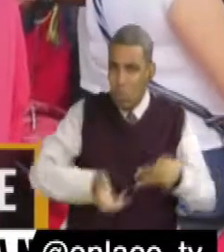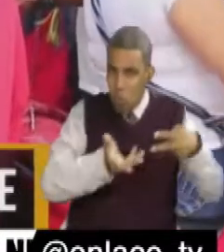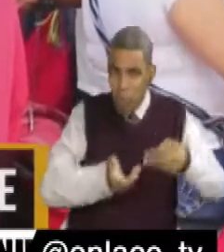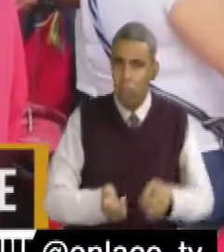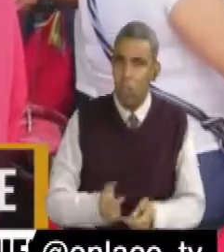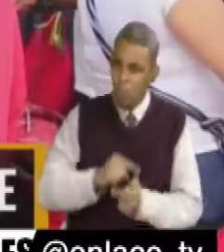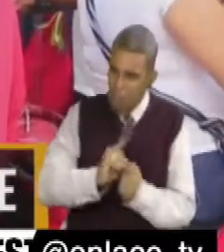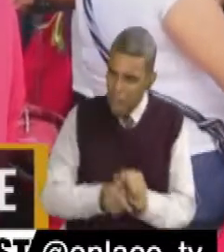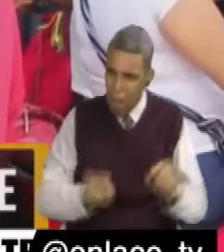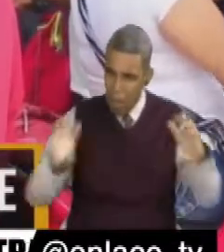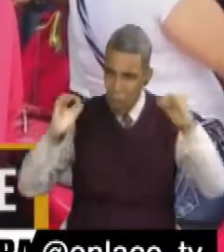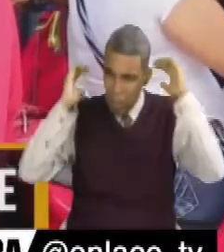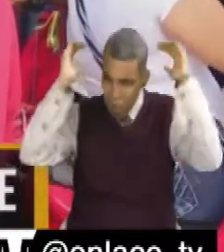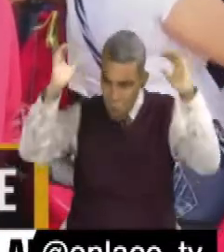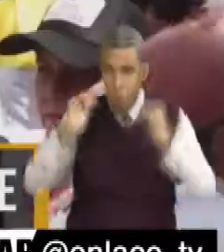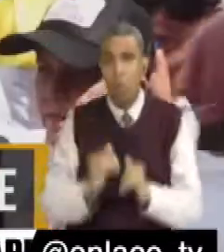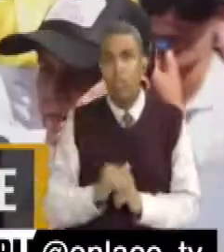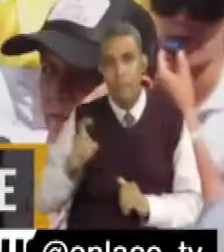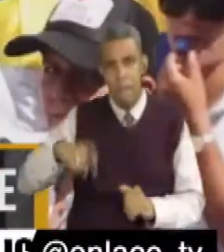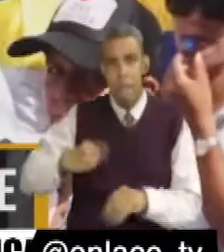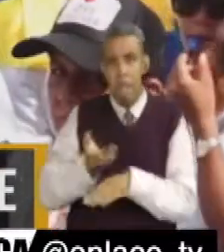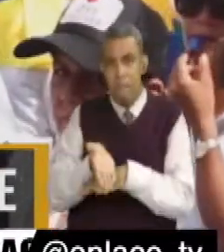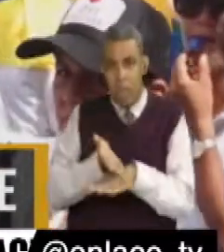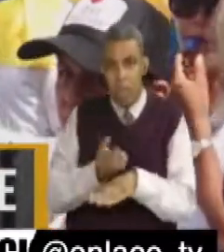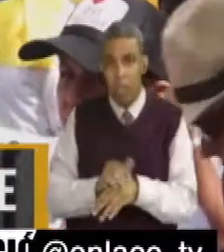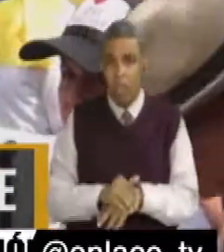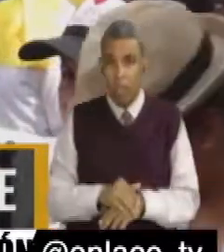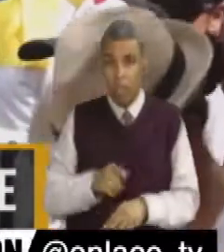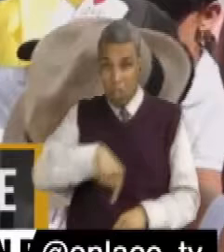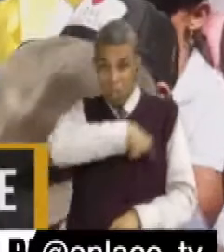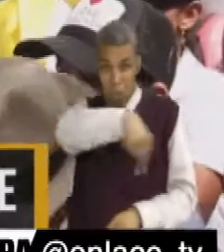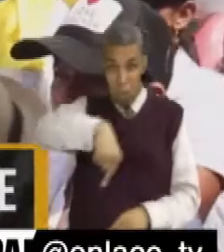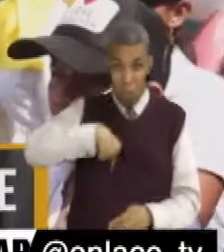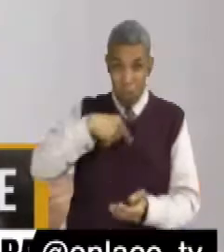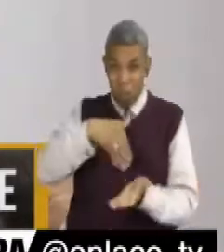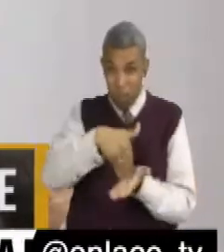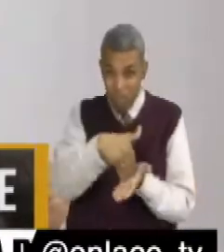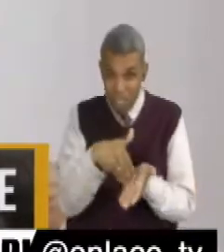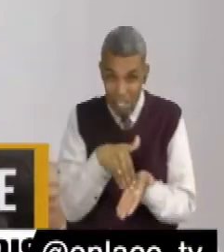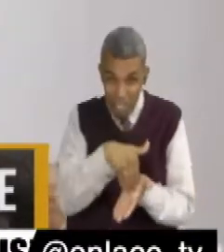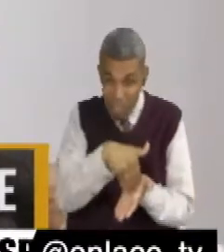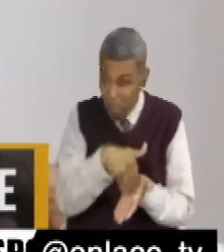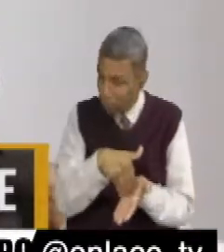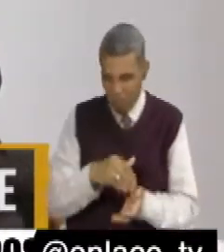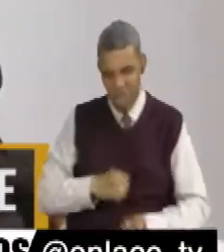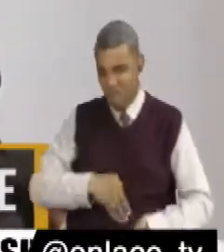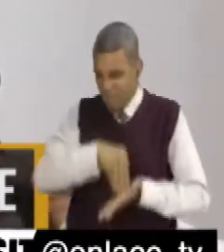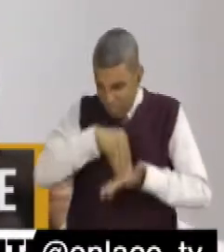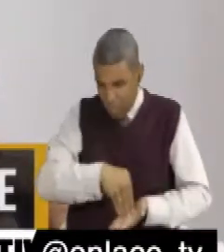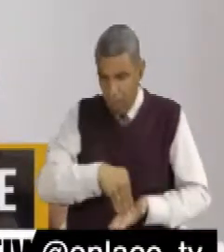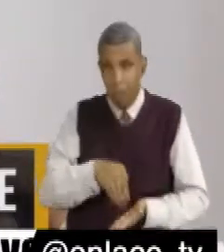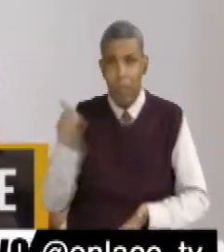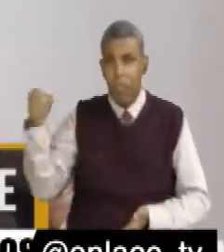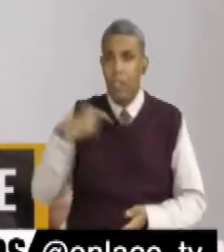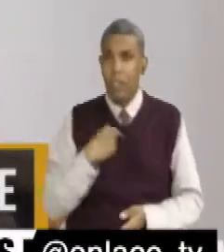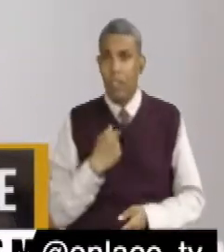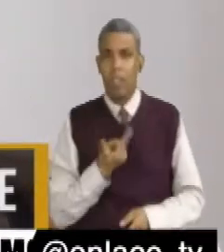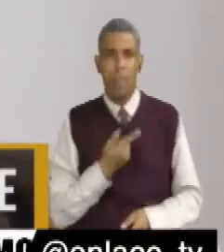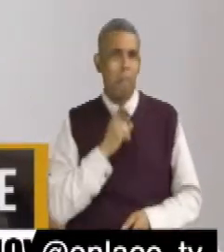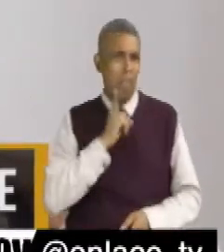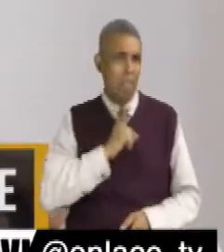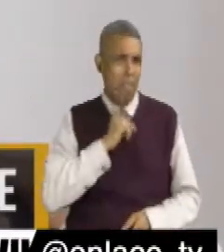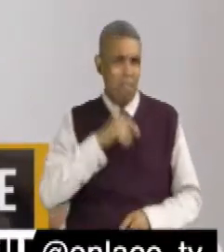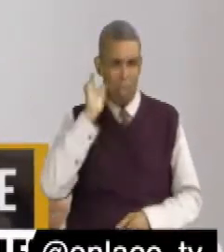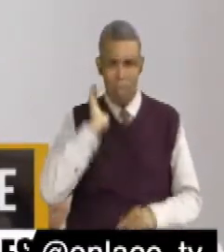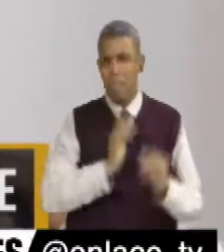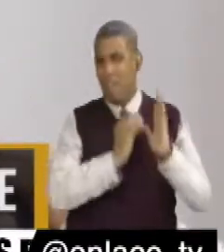pública. No daremos nuestro brazo a torcer. O sea, creo que la falta de la palabra del presidente es lo más preocupante, porque cuando